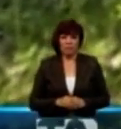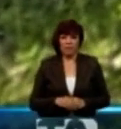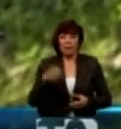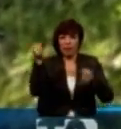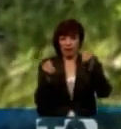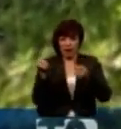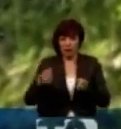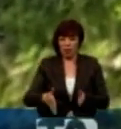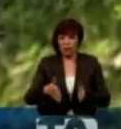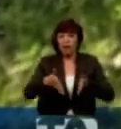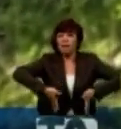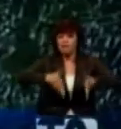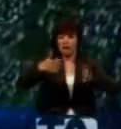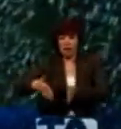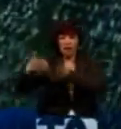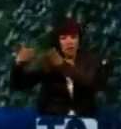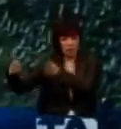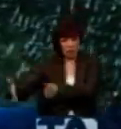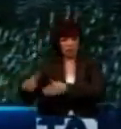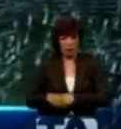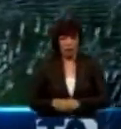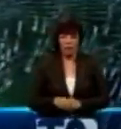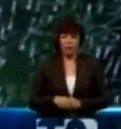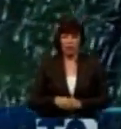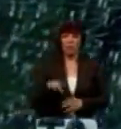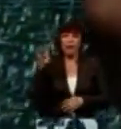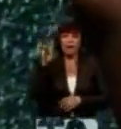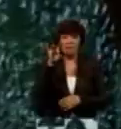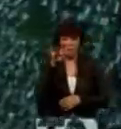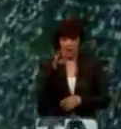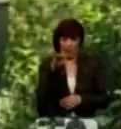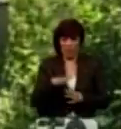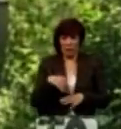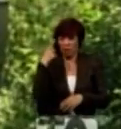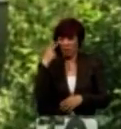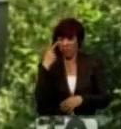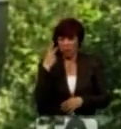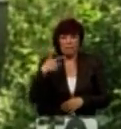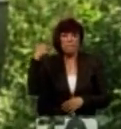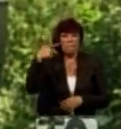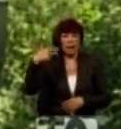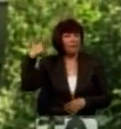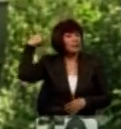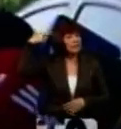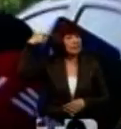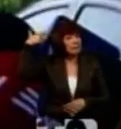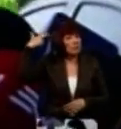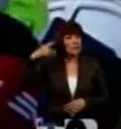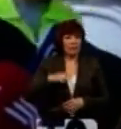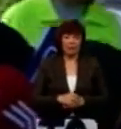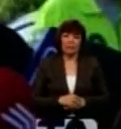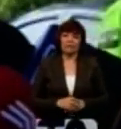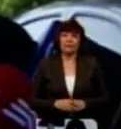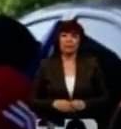El carro estaba a un lado de la vía que conduce a Chongoncito. El vidrio del conductor presentaba un impacto de bala de los cuatro que recibió en la cabeza la víctima. Se presume